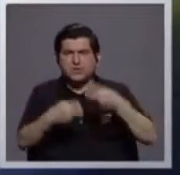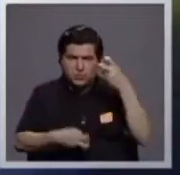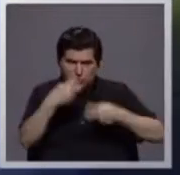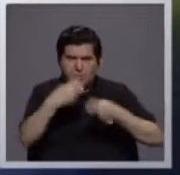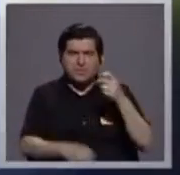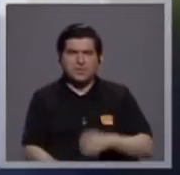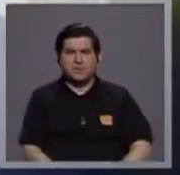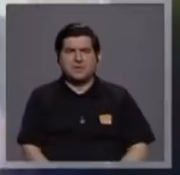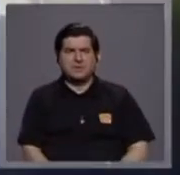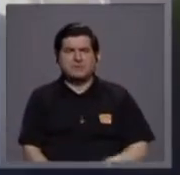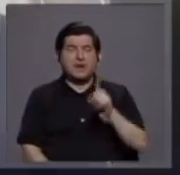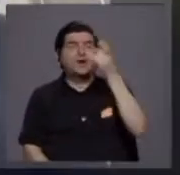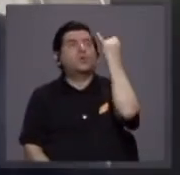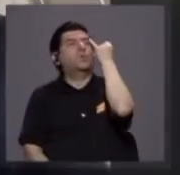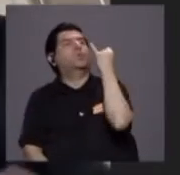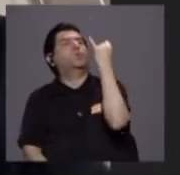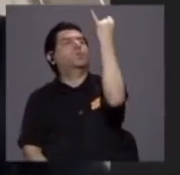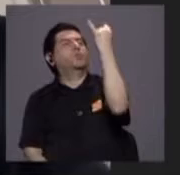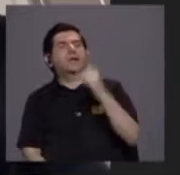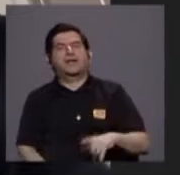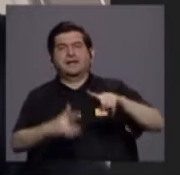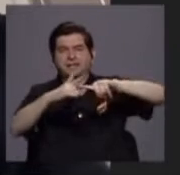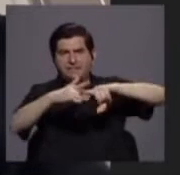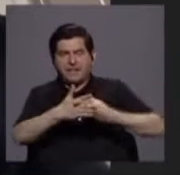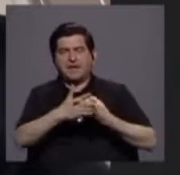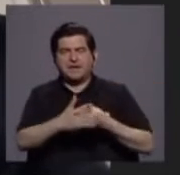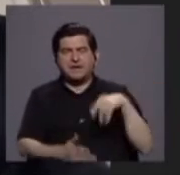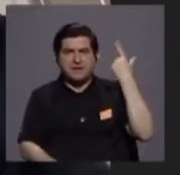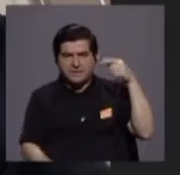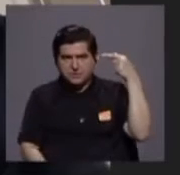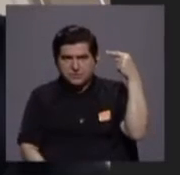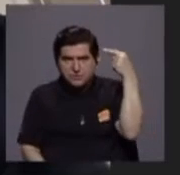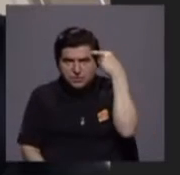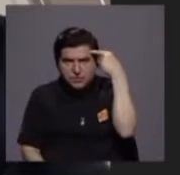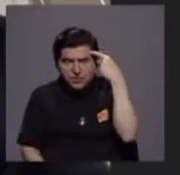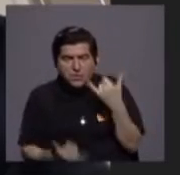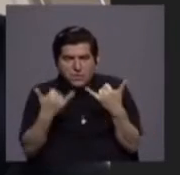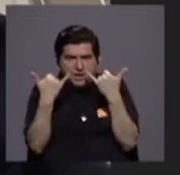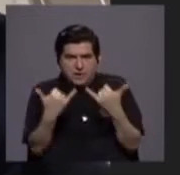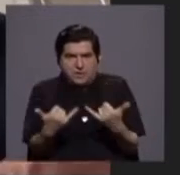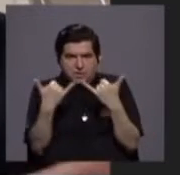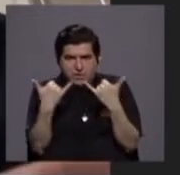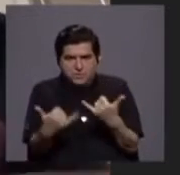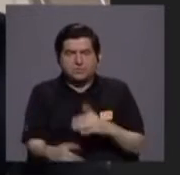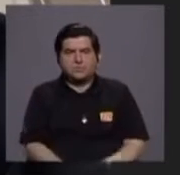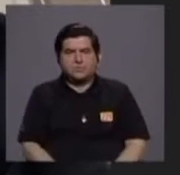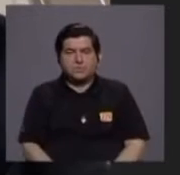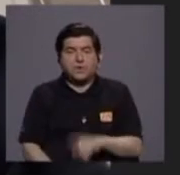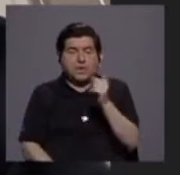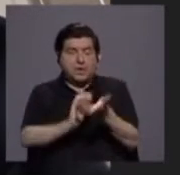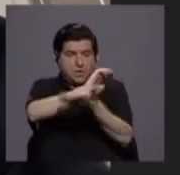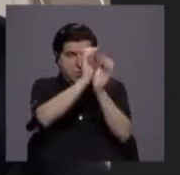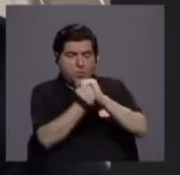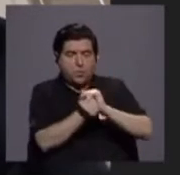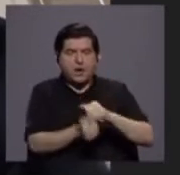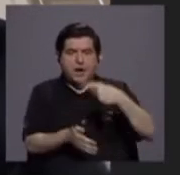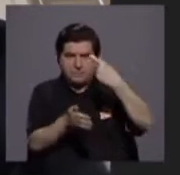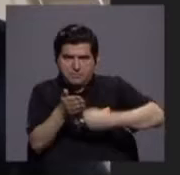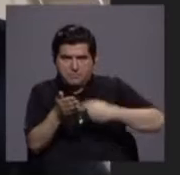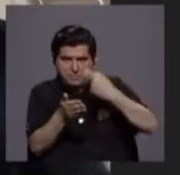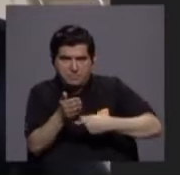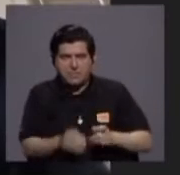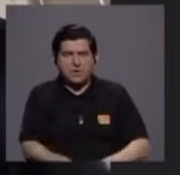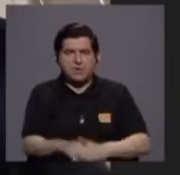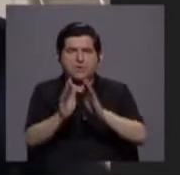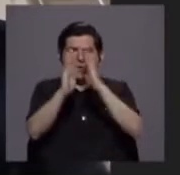problemas. Se tomó una iniciativa a inicios de la administración actual, se pasó una reforma tributaria con un